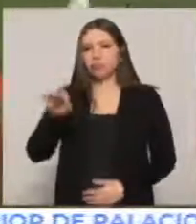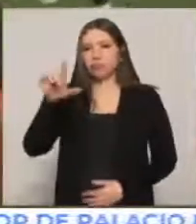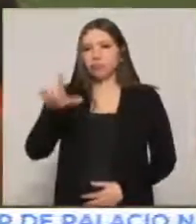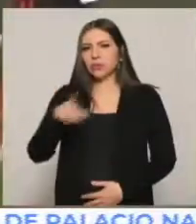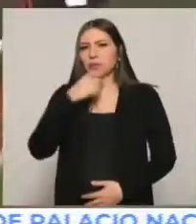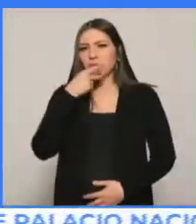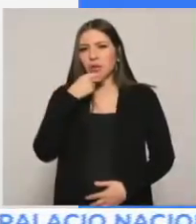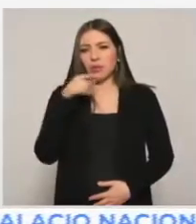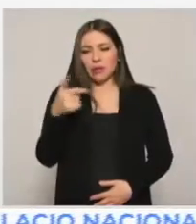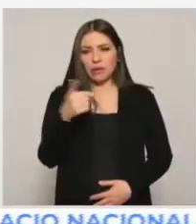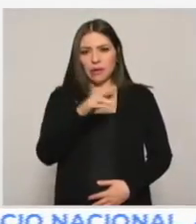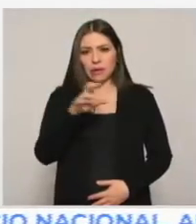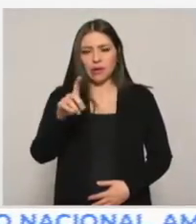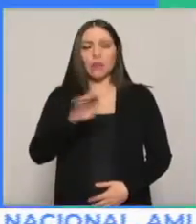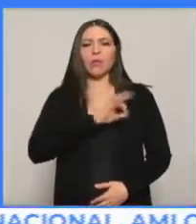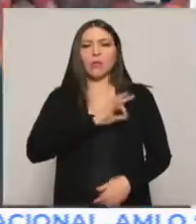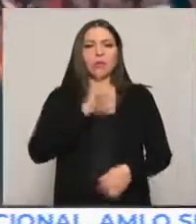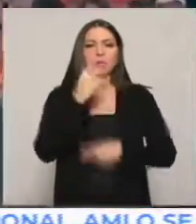de Cleveland.